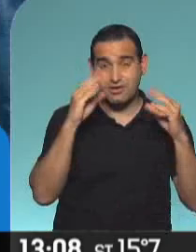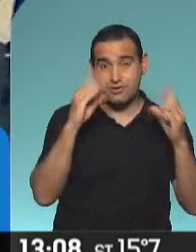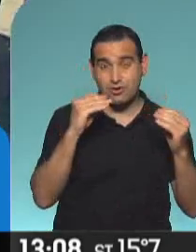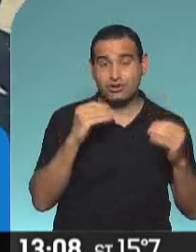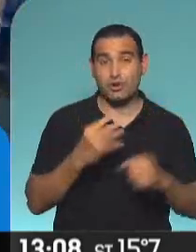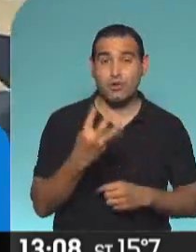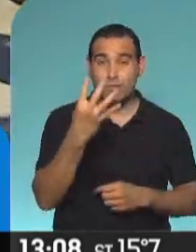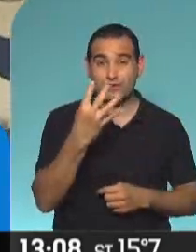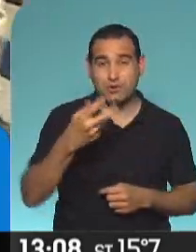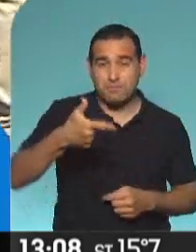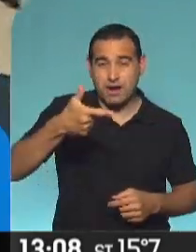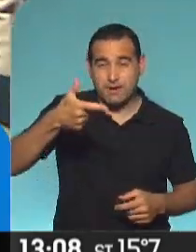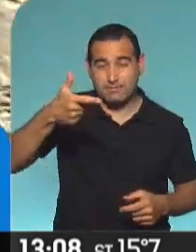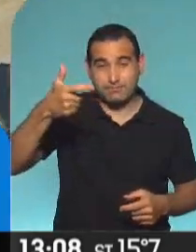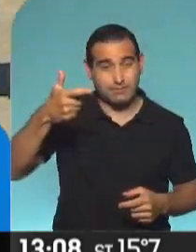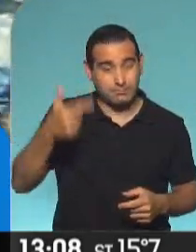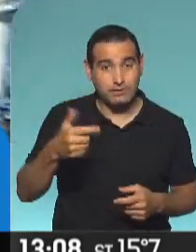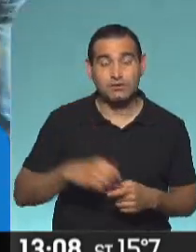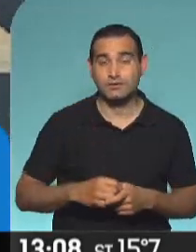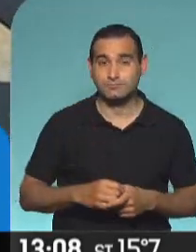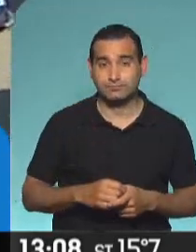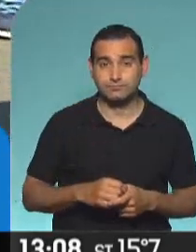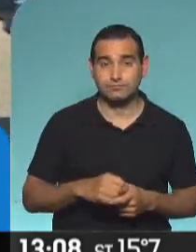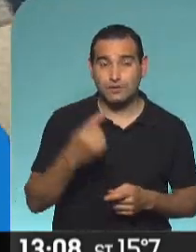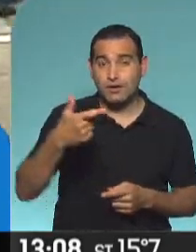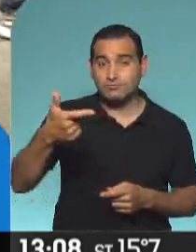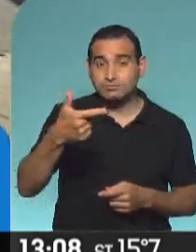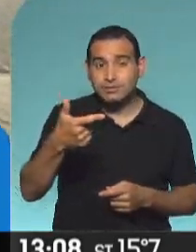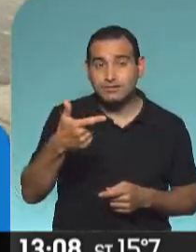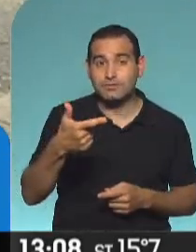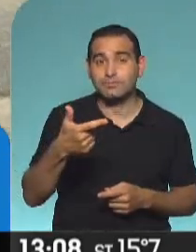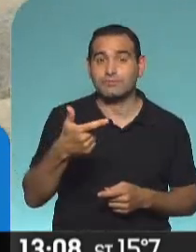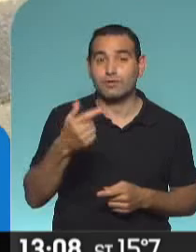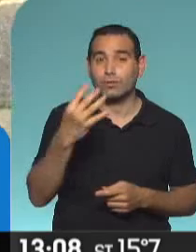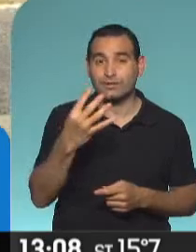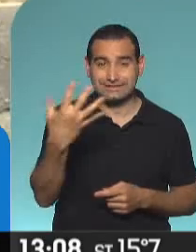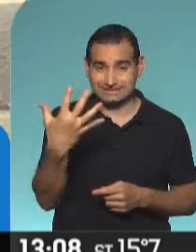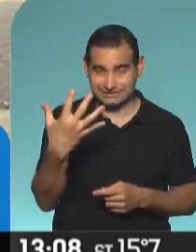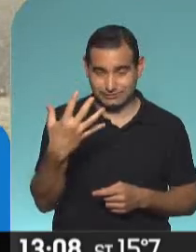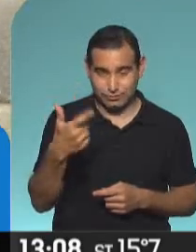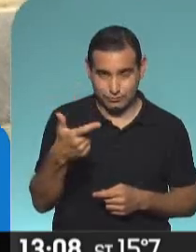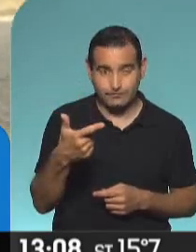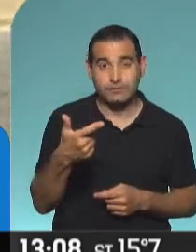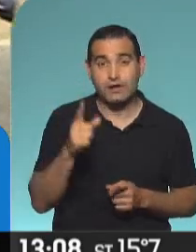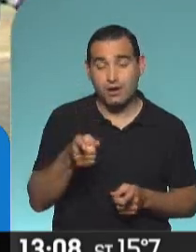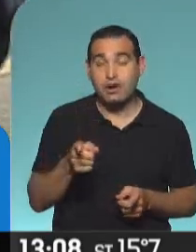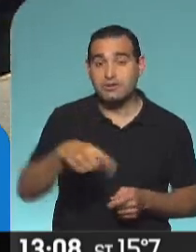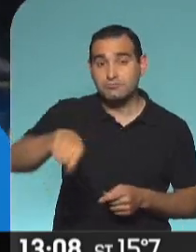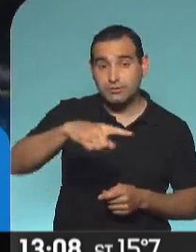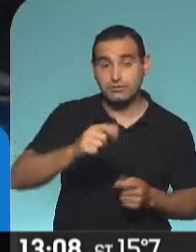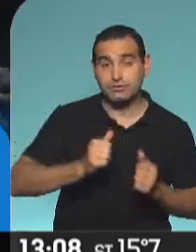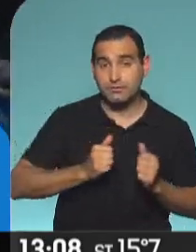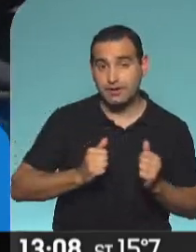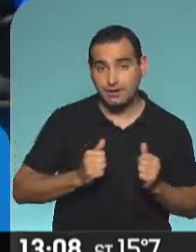recibiera 4 balazos disparados con un arma de calibre 45, y por supuesto a la espera entonces